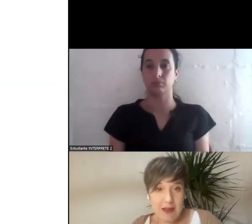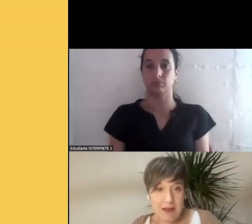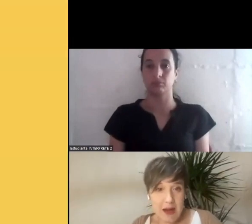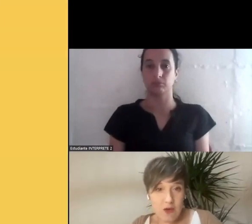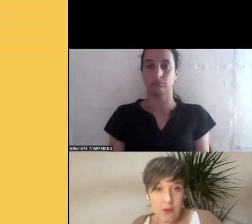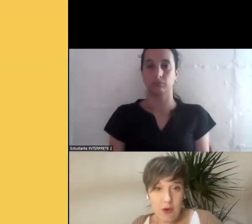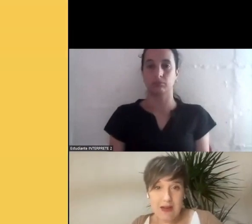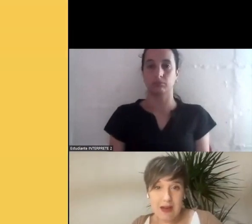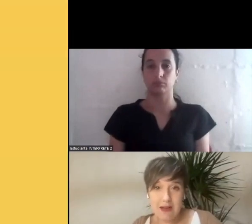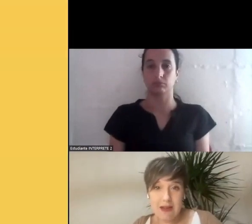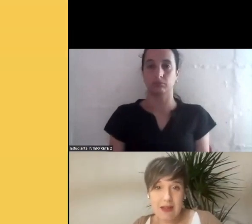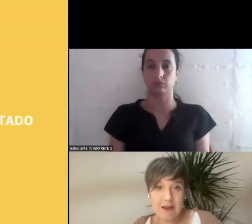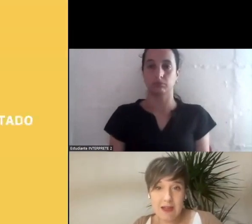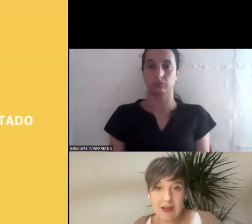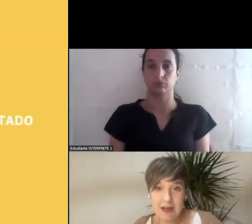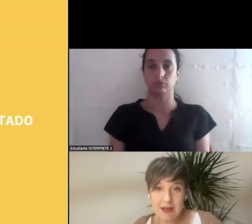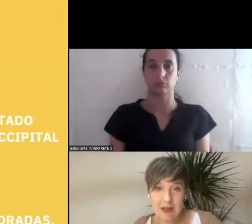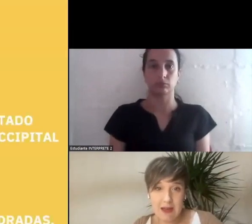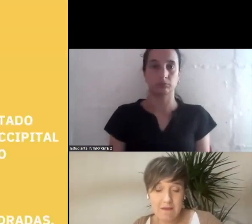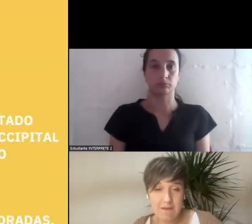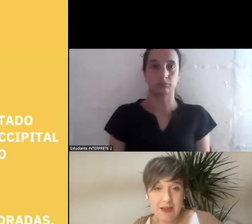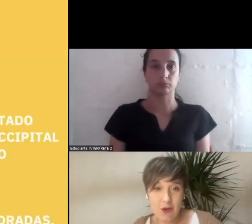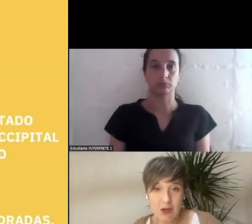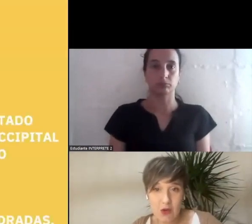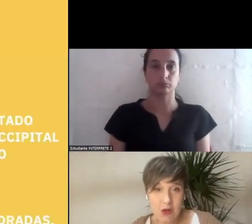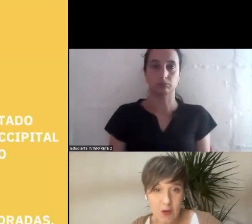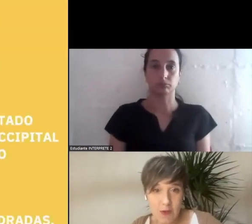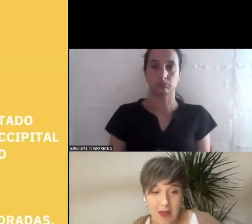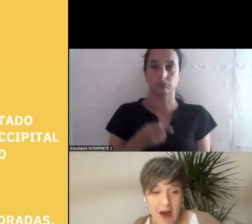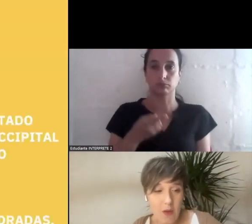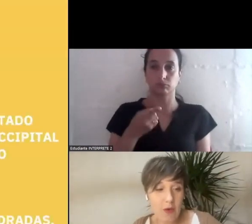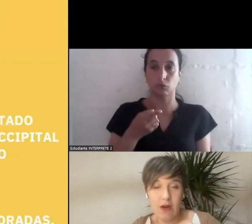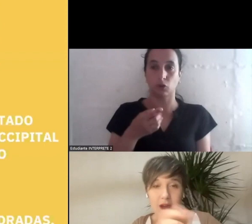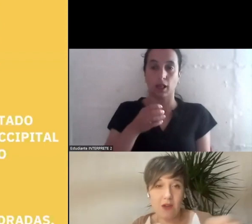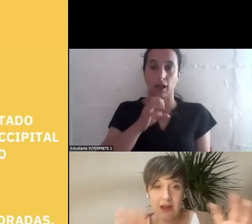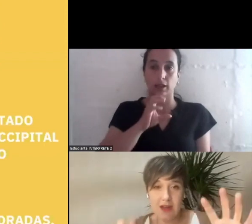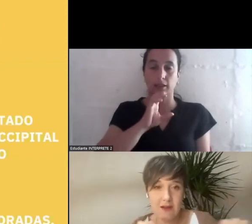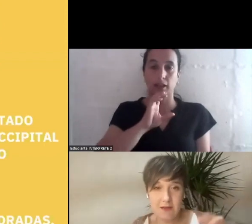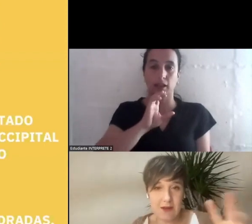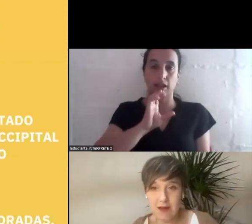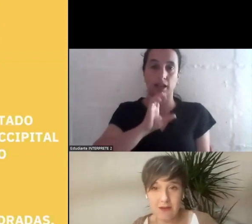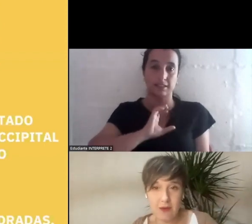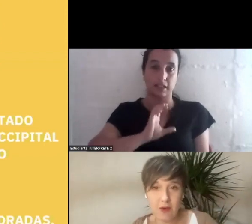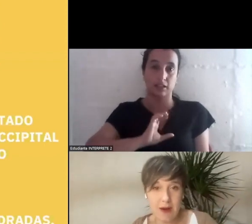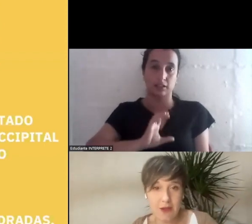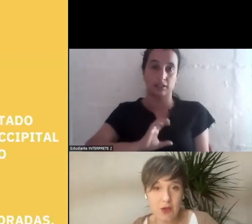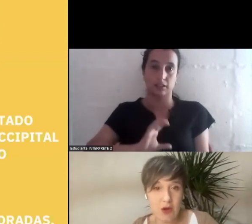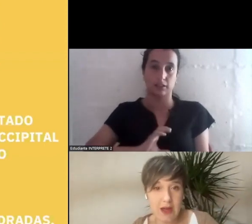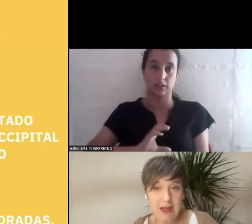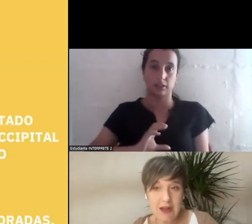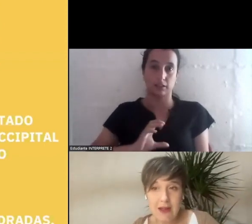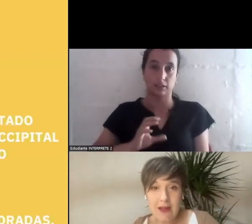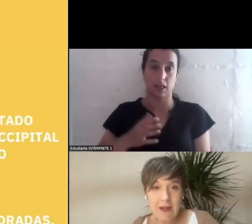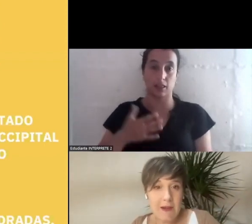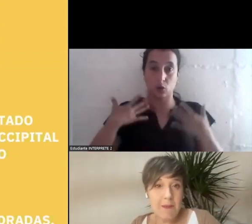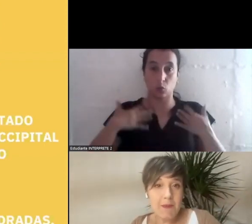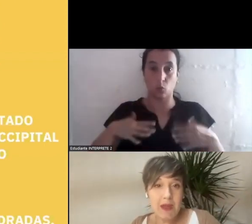vamos a adentrarnos un poco en las características físicas de estos niños con síndrome de Down. Bueno, aquí os las fui nombrando